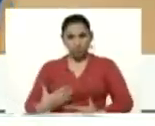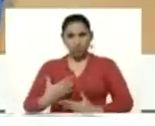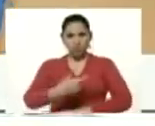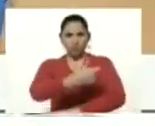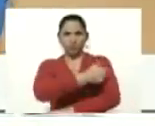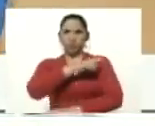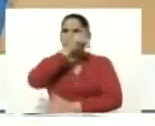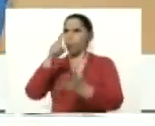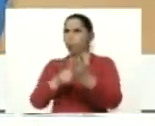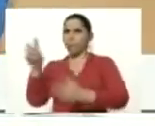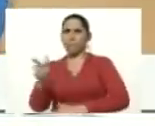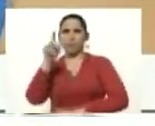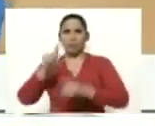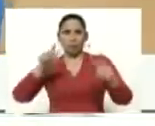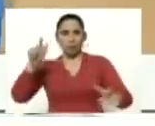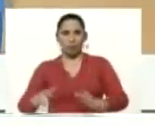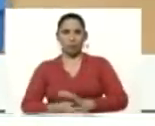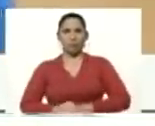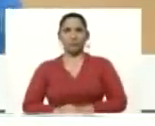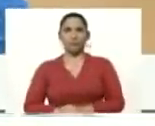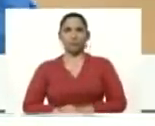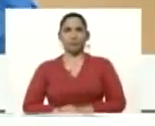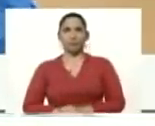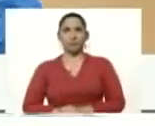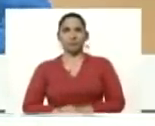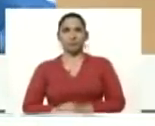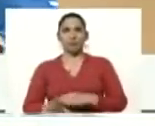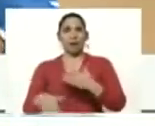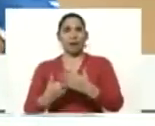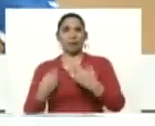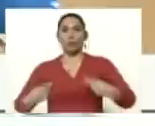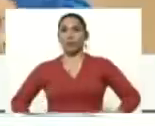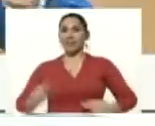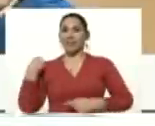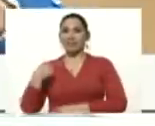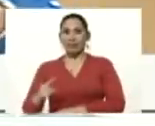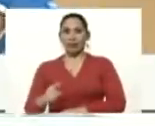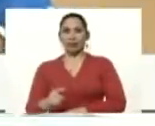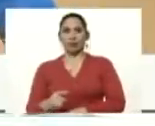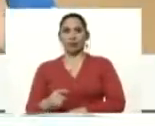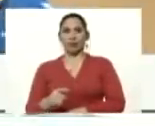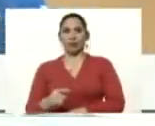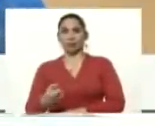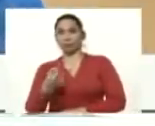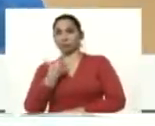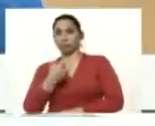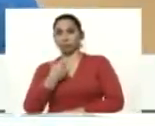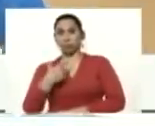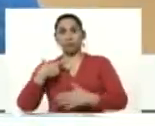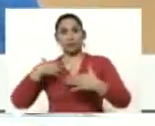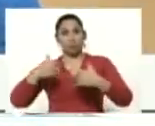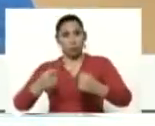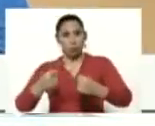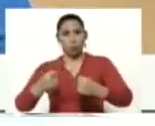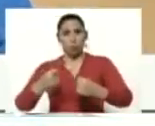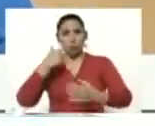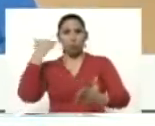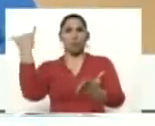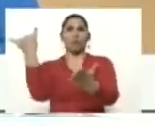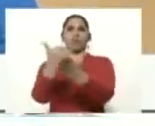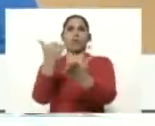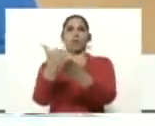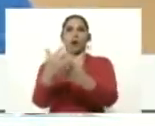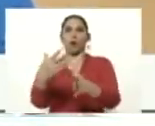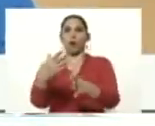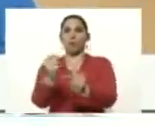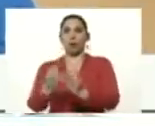a todos los venezolanos y venezolanas. Hasta que la humanidad tenga tratamientos seguros, verificados y